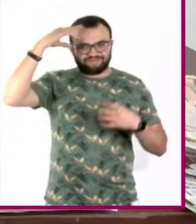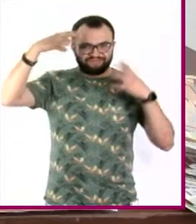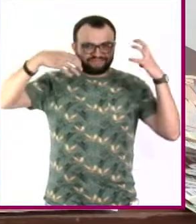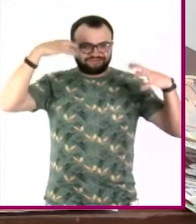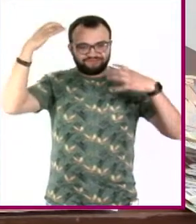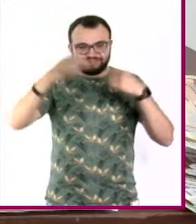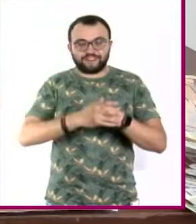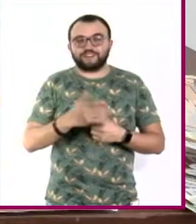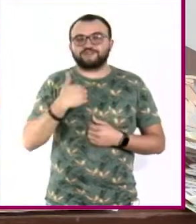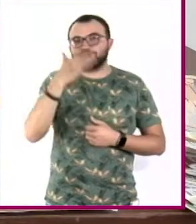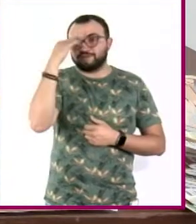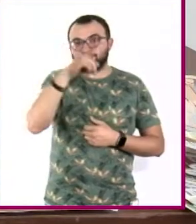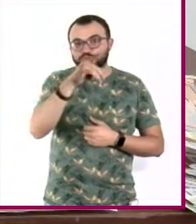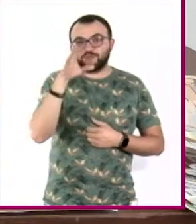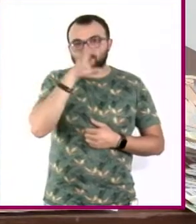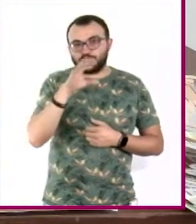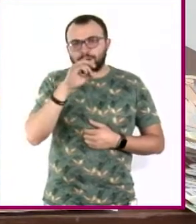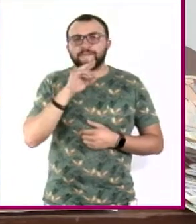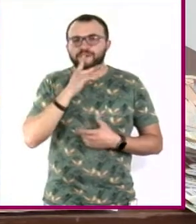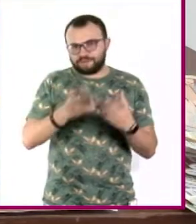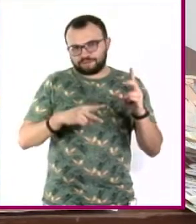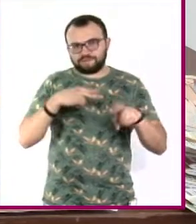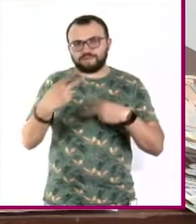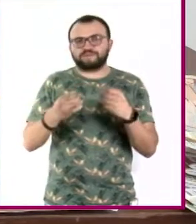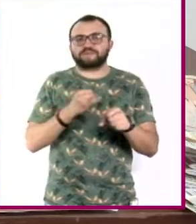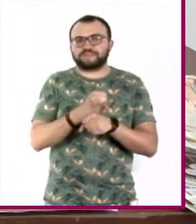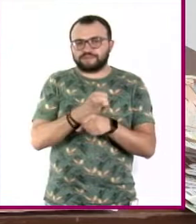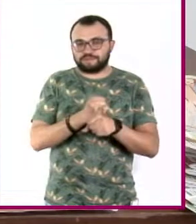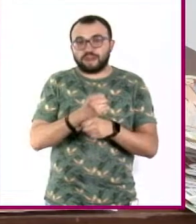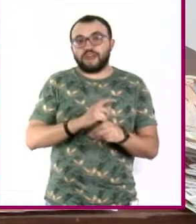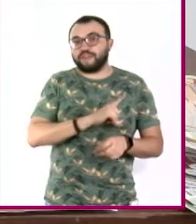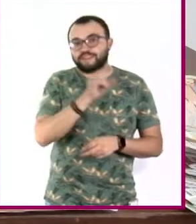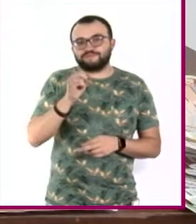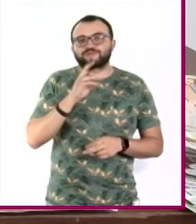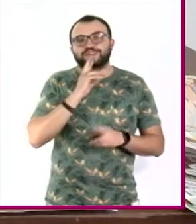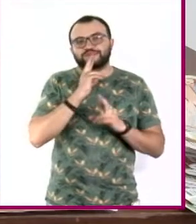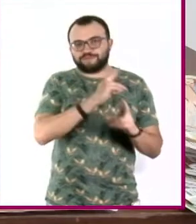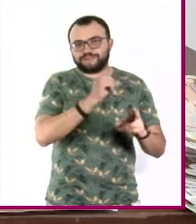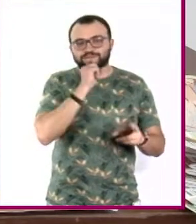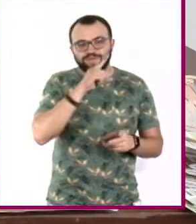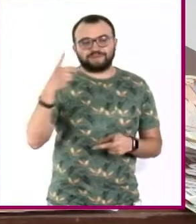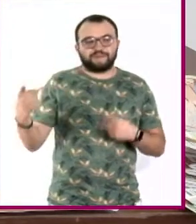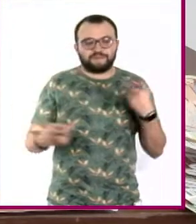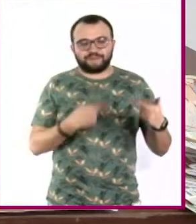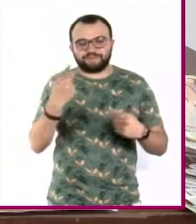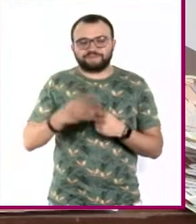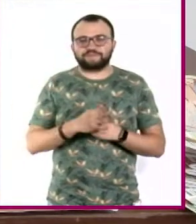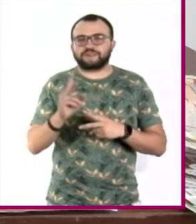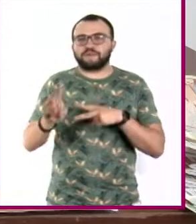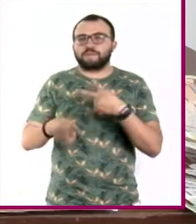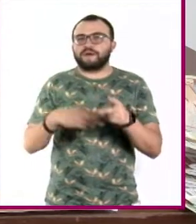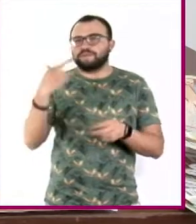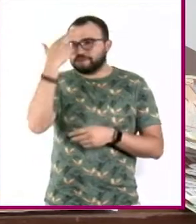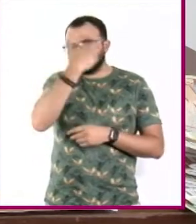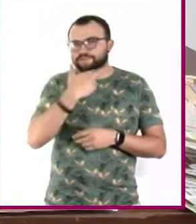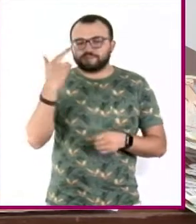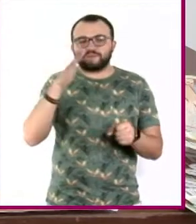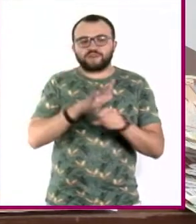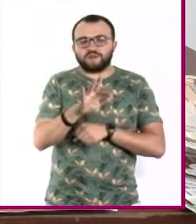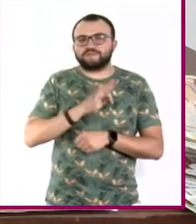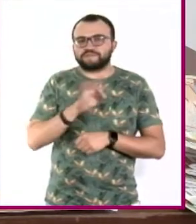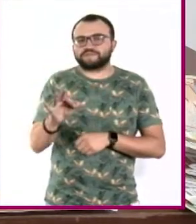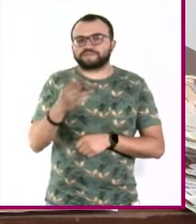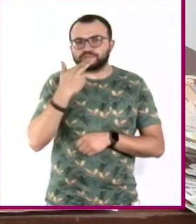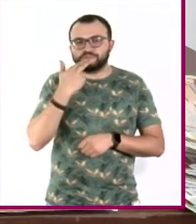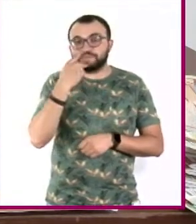sé de tu gran curiosidad, mejor vamos a investigar y luego respondemos tus interrogantes, ¿sí? Sí. Vamos a revisar qué bibliografías nos puede ser